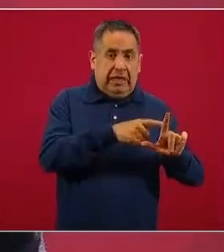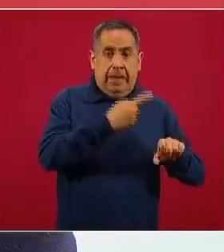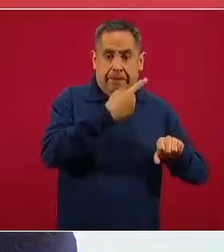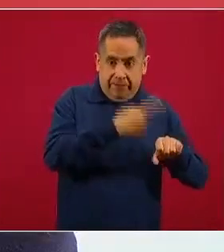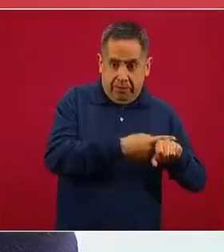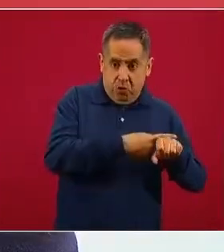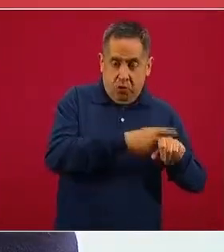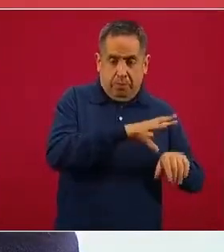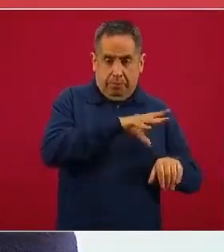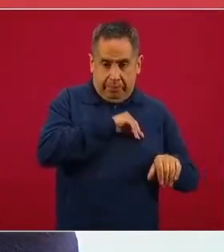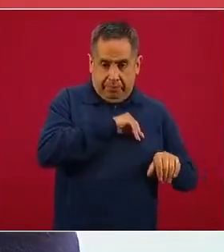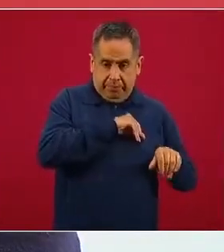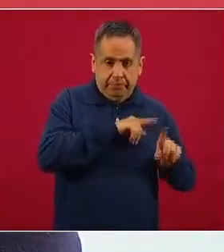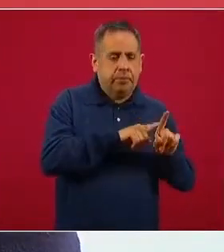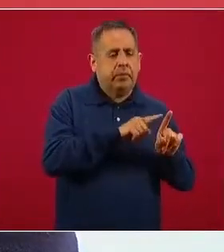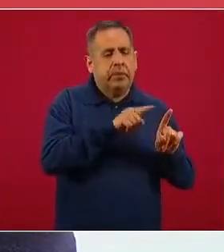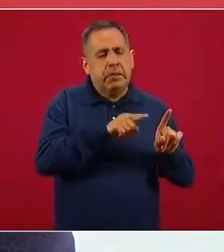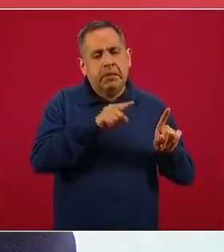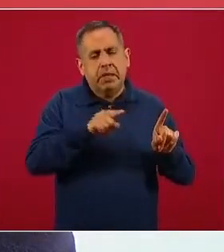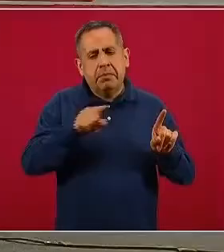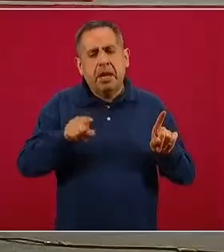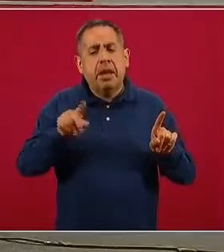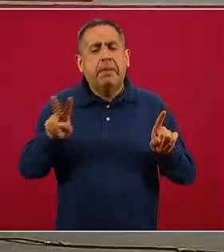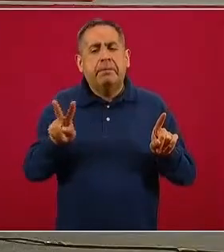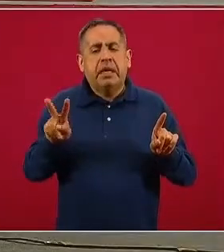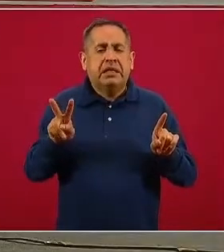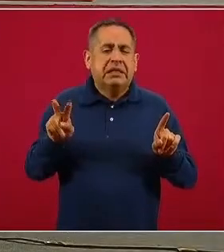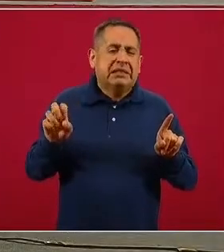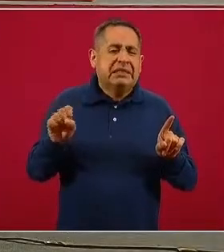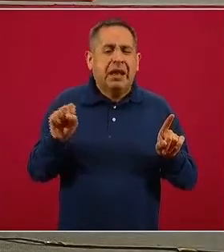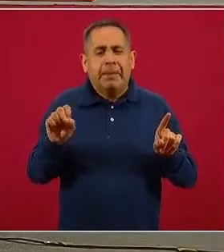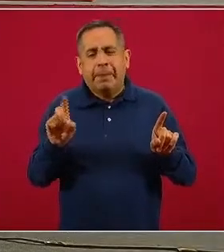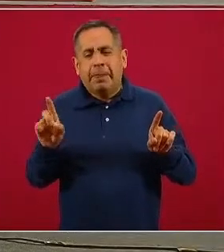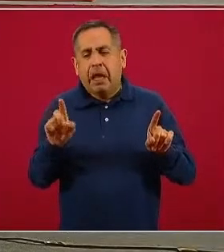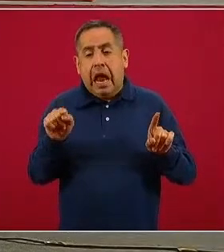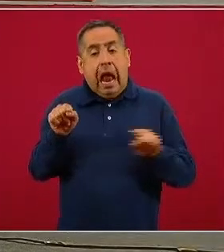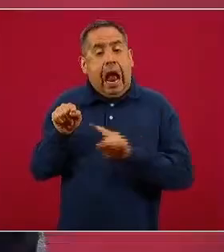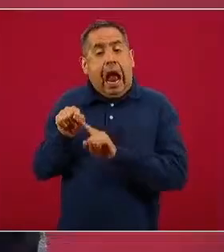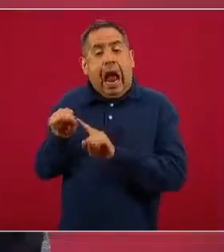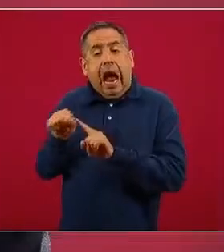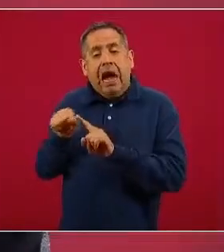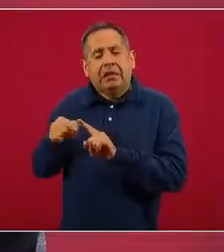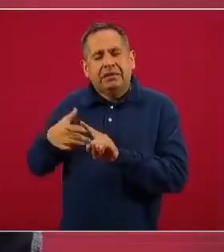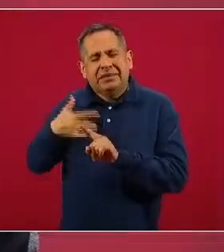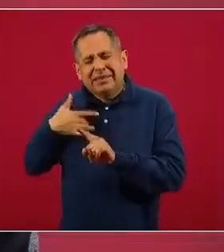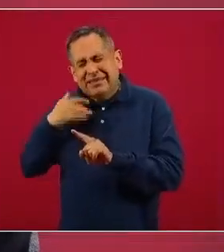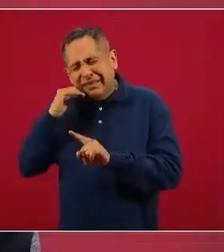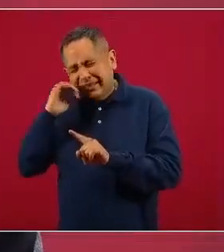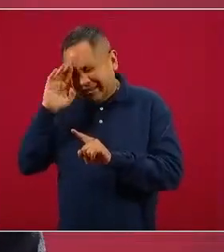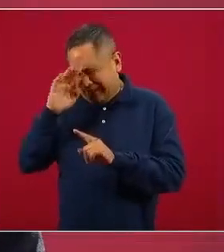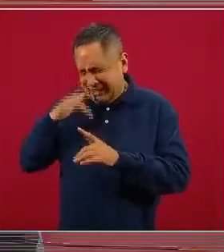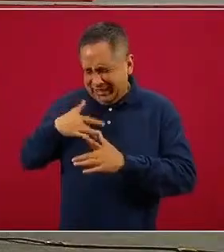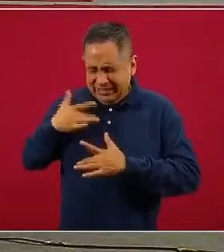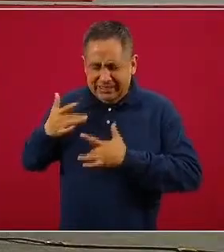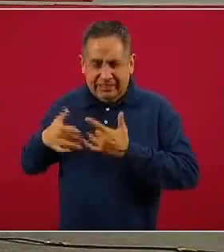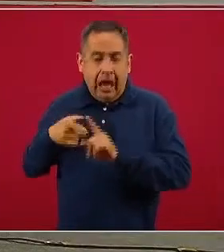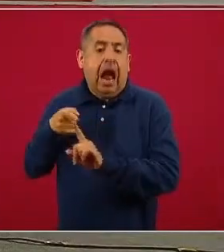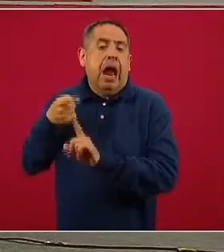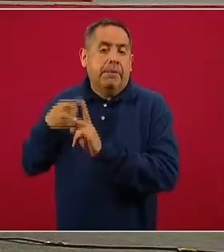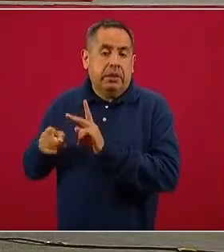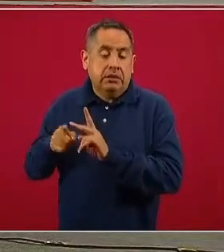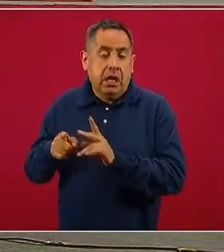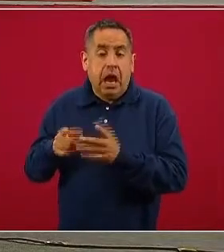el domingo, es cuando tengo la mayor probabilidad de expresar síntomas, si es que los llego a expresar. Recordemos que